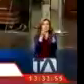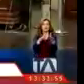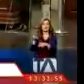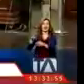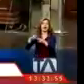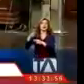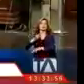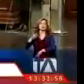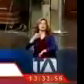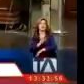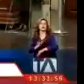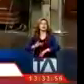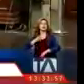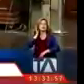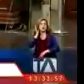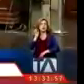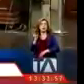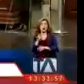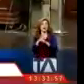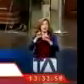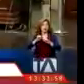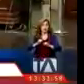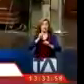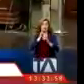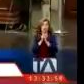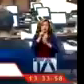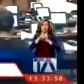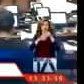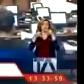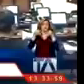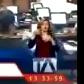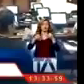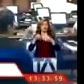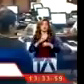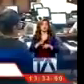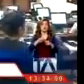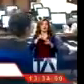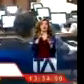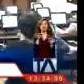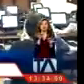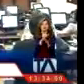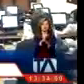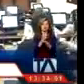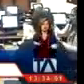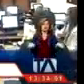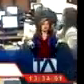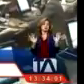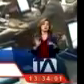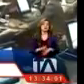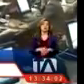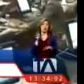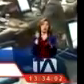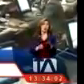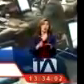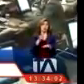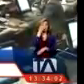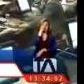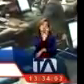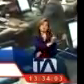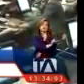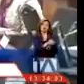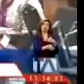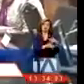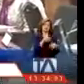también de Norma Vallejo. Aquí en el legislativo argumentaron que las dos son exfuncionarias, por lo cual el juez podrá continuar con